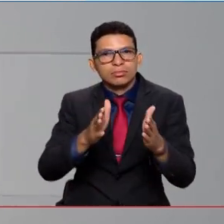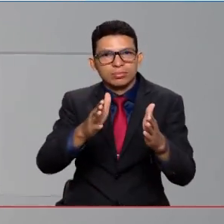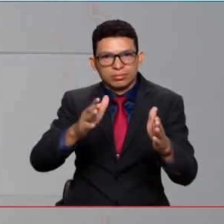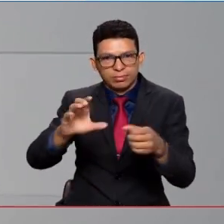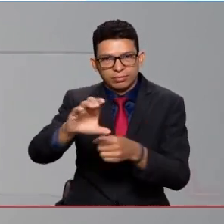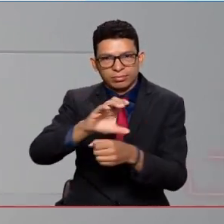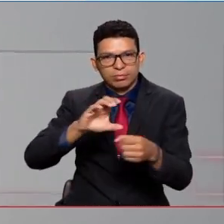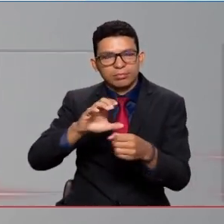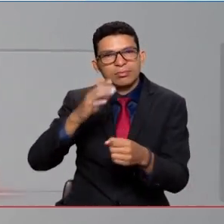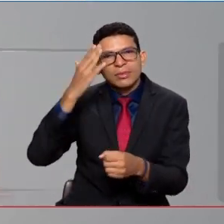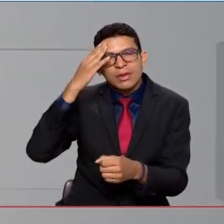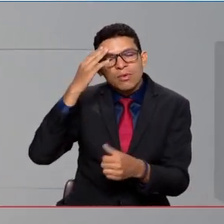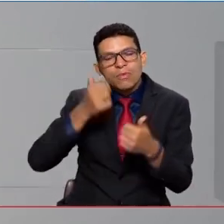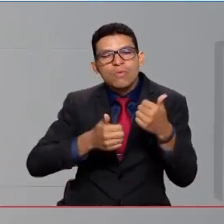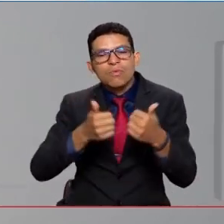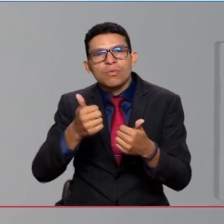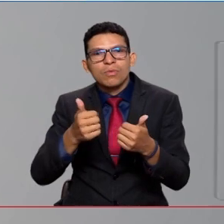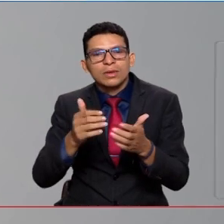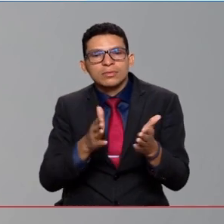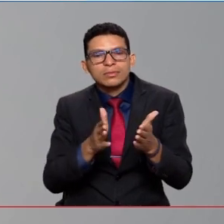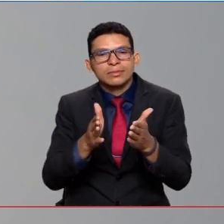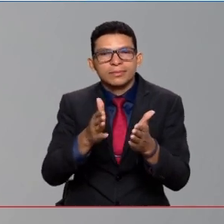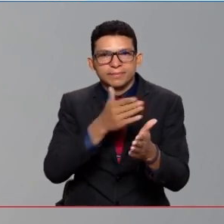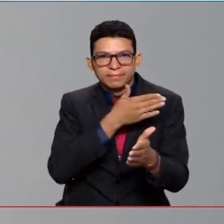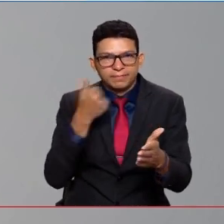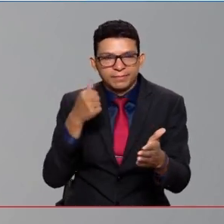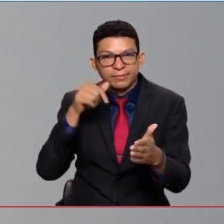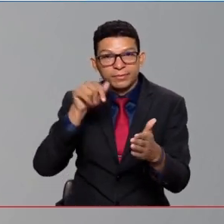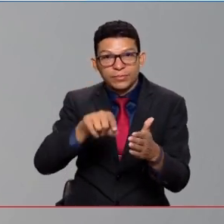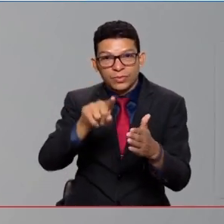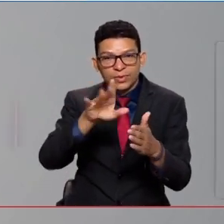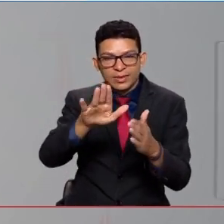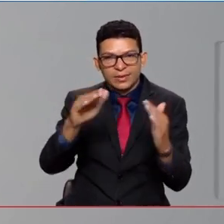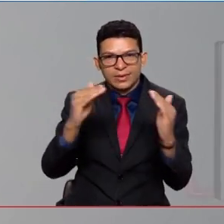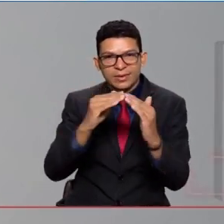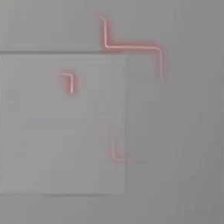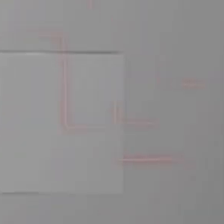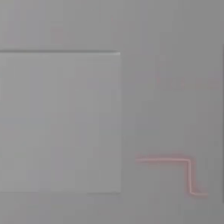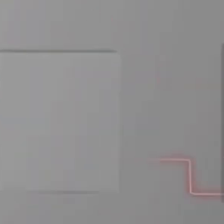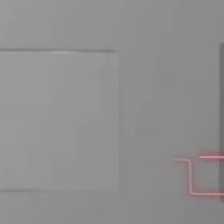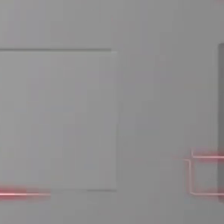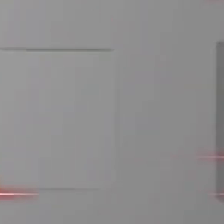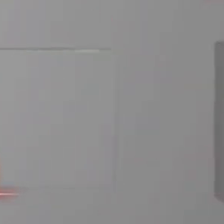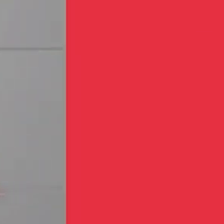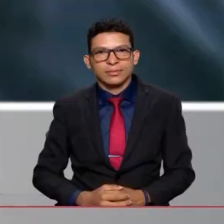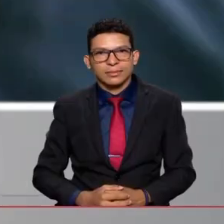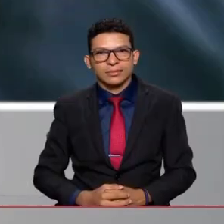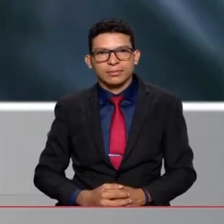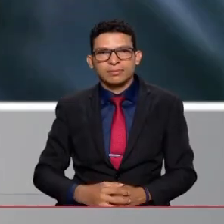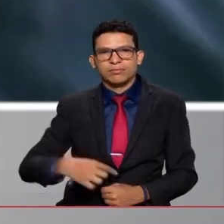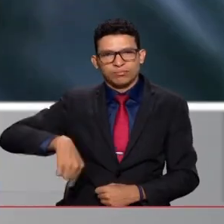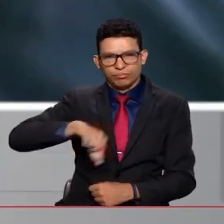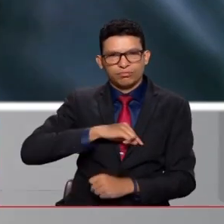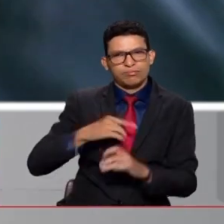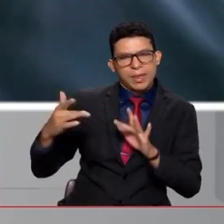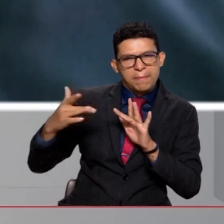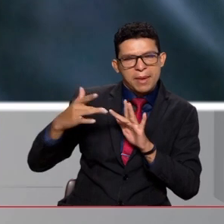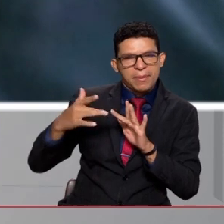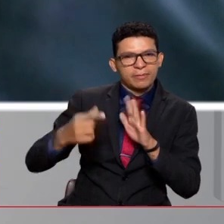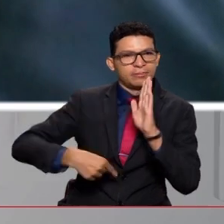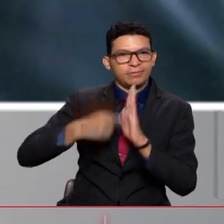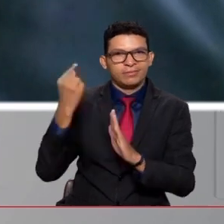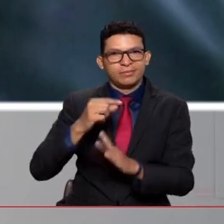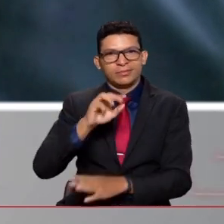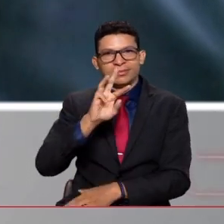para que sepa cuál es la mejor ruta al salir de casa si se encuentra en Santiago de Cali. Gigi, es por eso que hacemos contacto inmediatamente